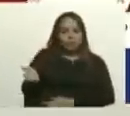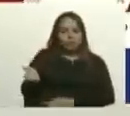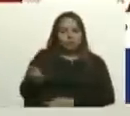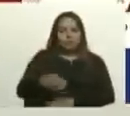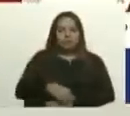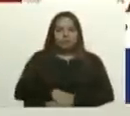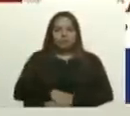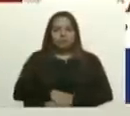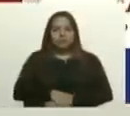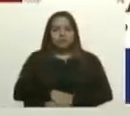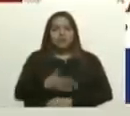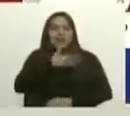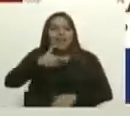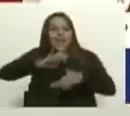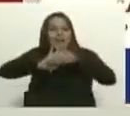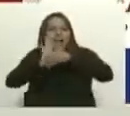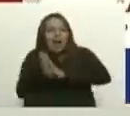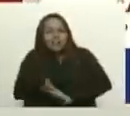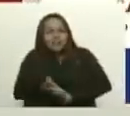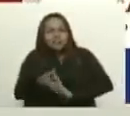El colapso.